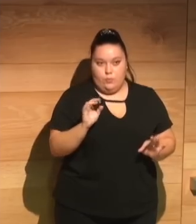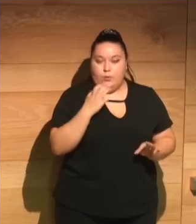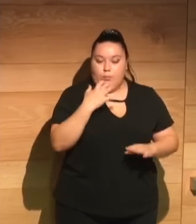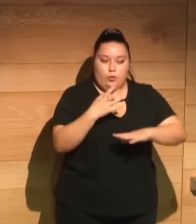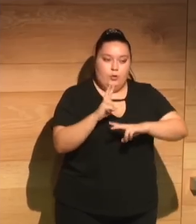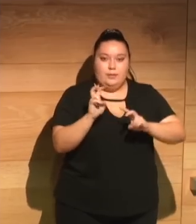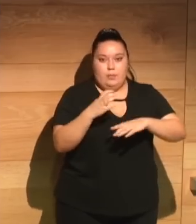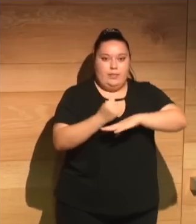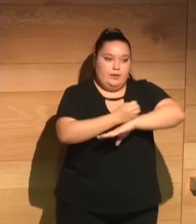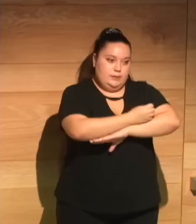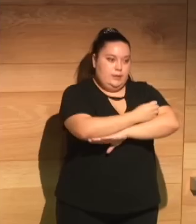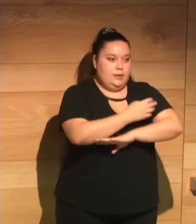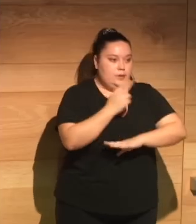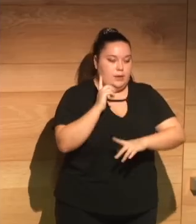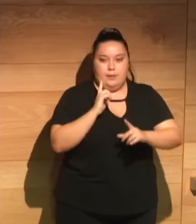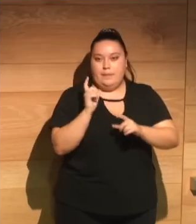trenes.